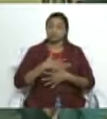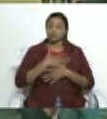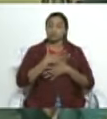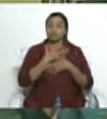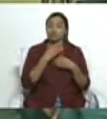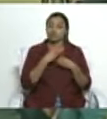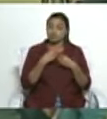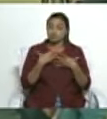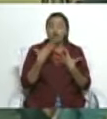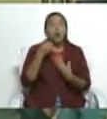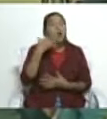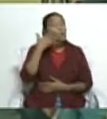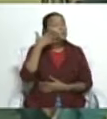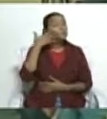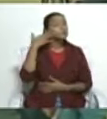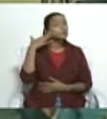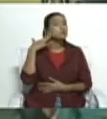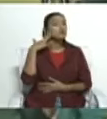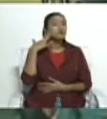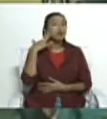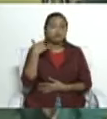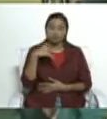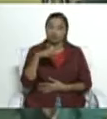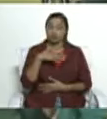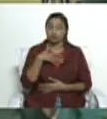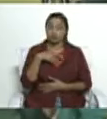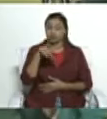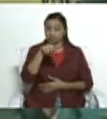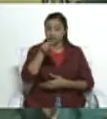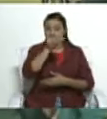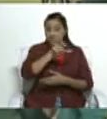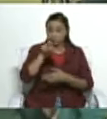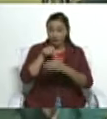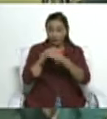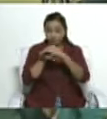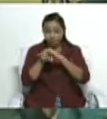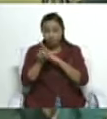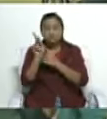de estar en el Consejo Nacional Electoral,